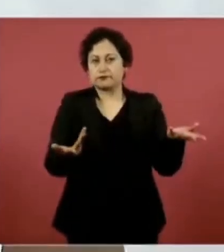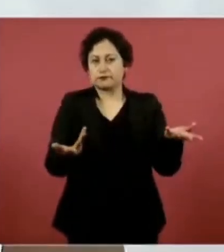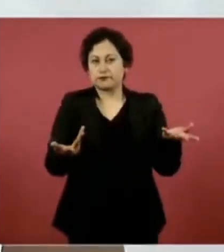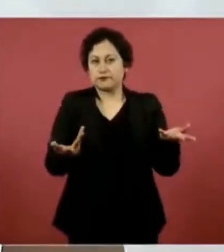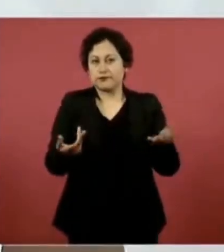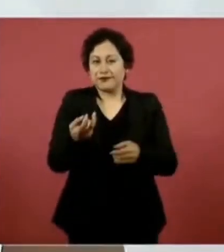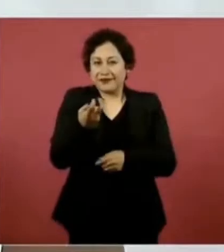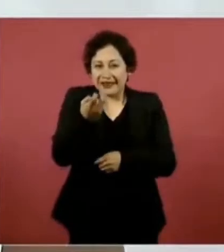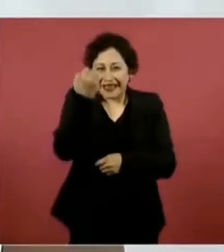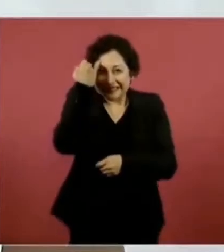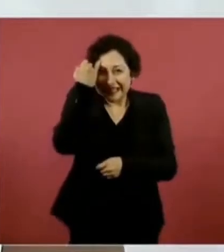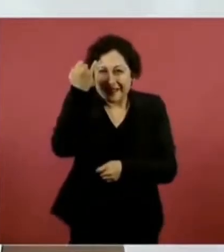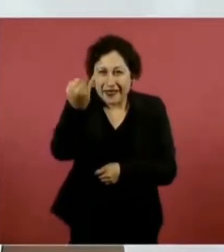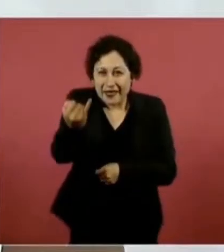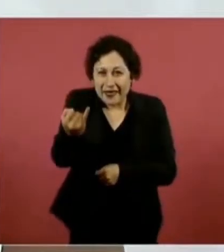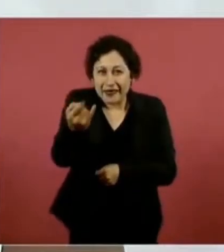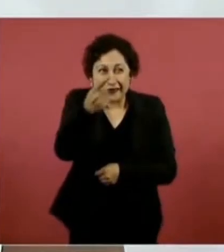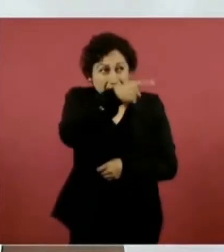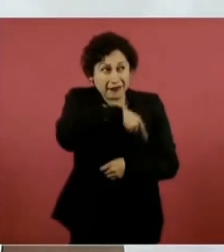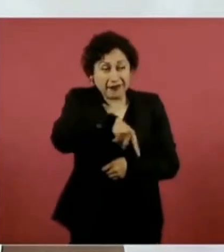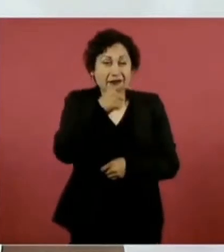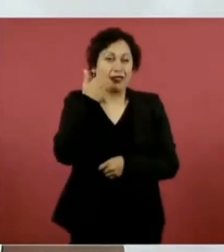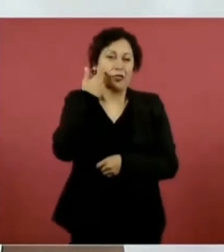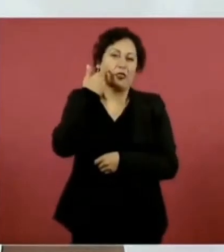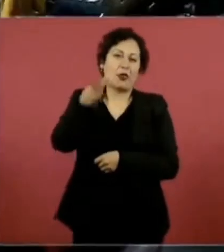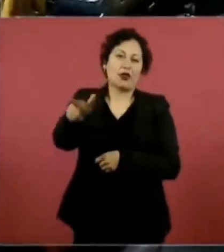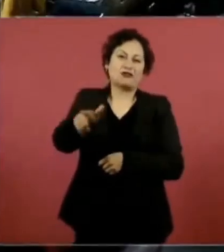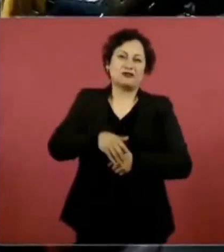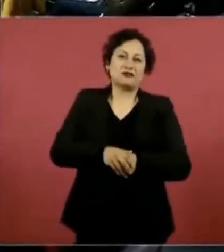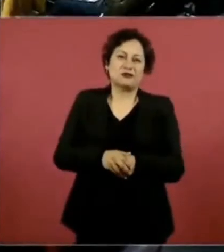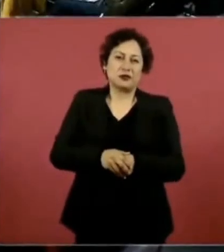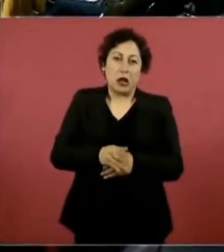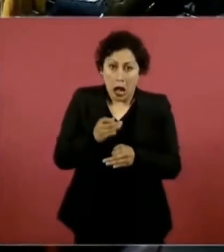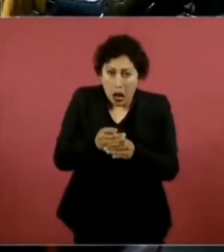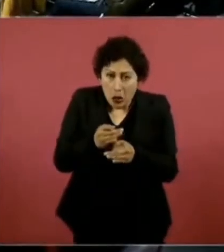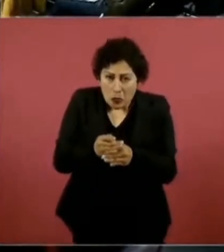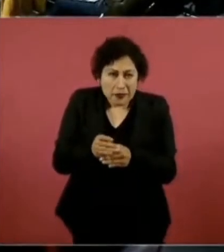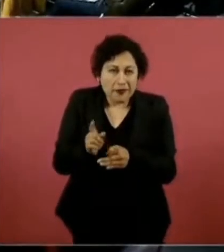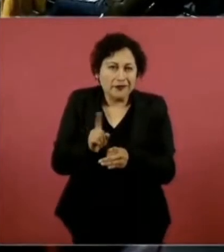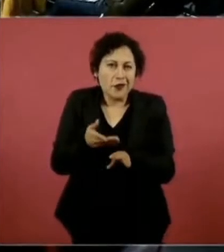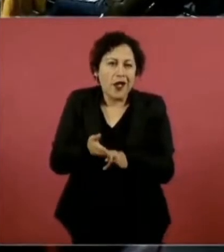no de ahora, de siempre, les ha molestado mucho.